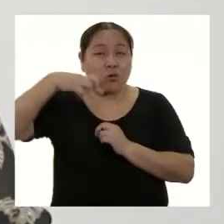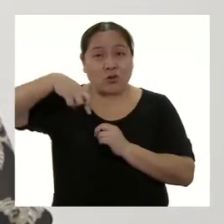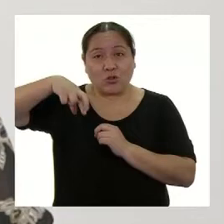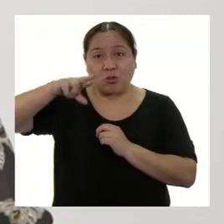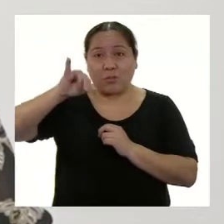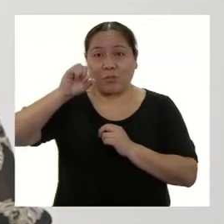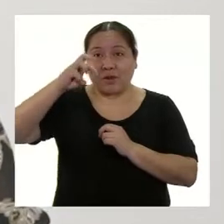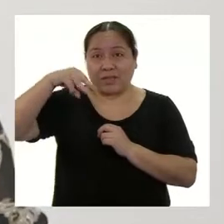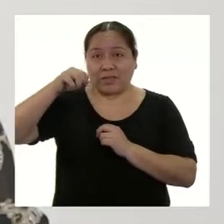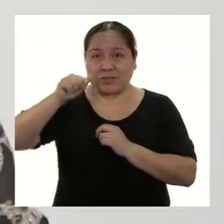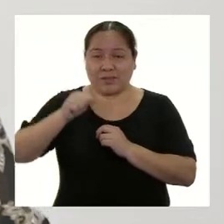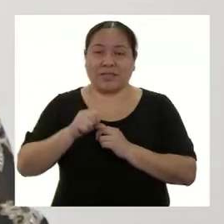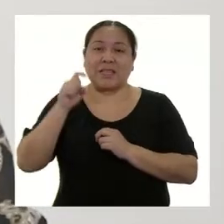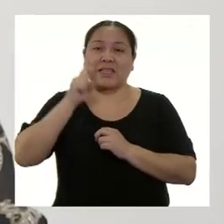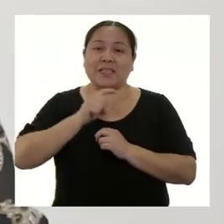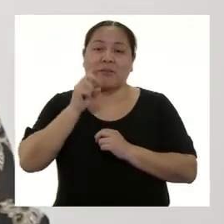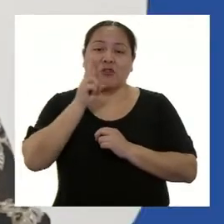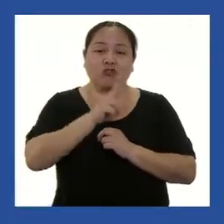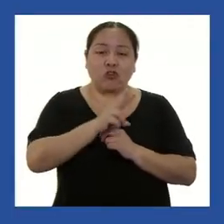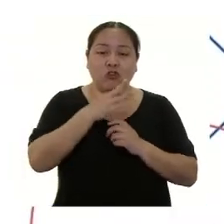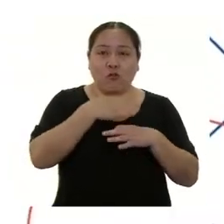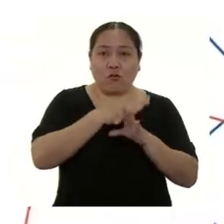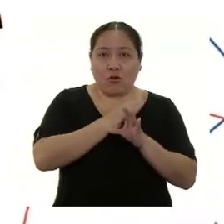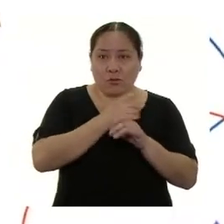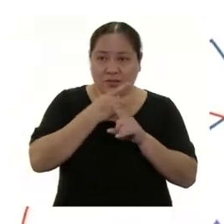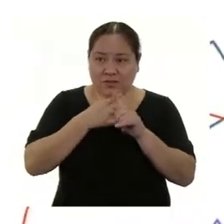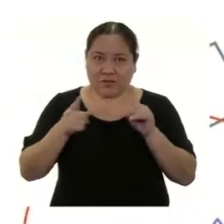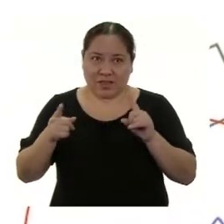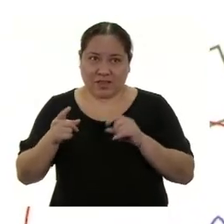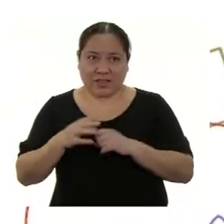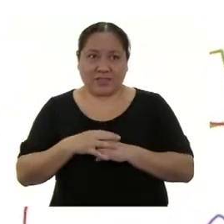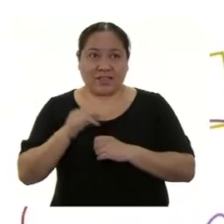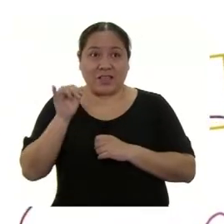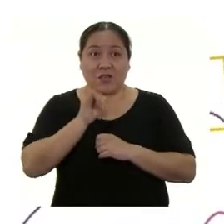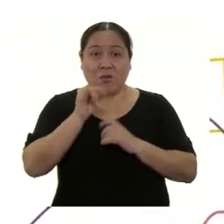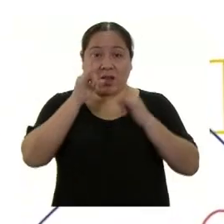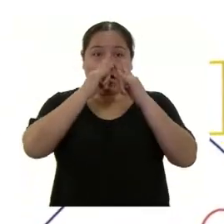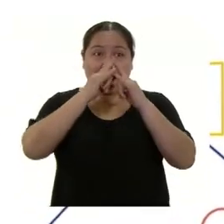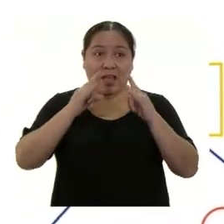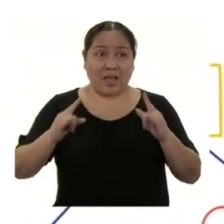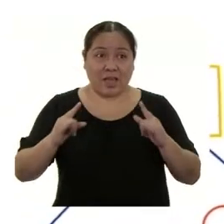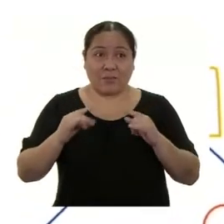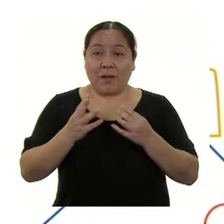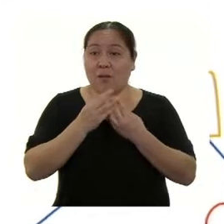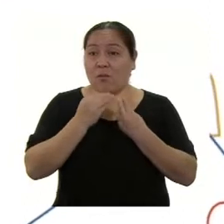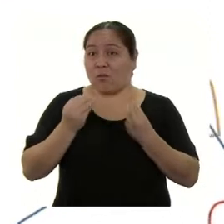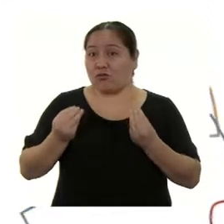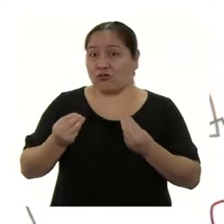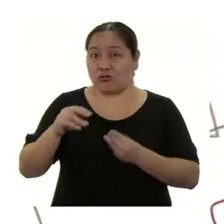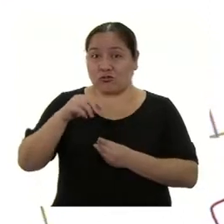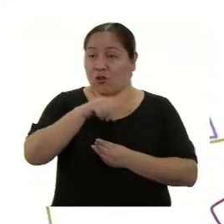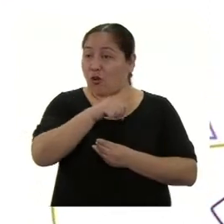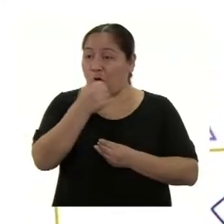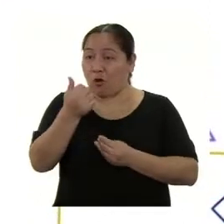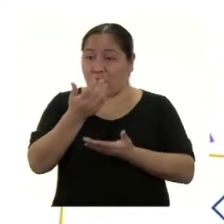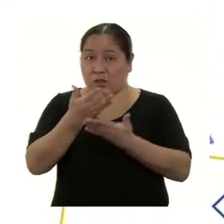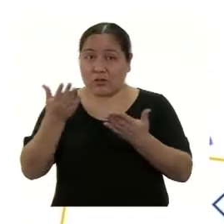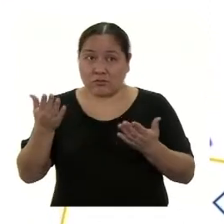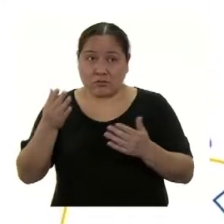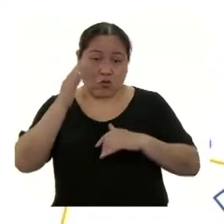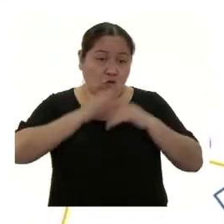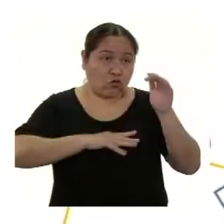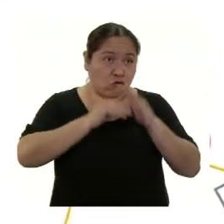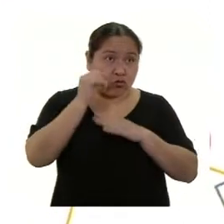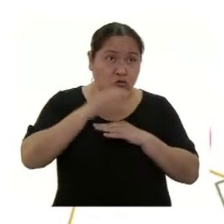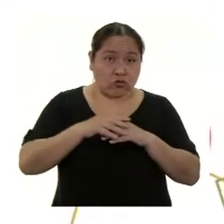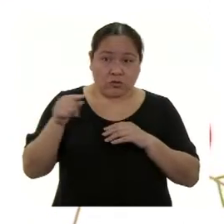menos 2 formas geométricas distintas. Así como la carpa, existen muchos otros objetos y construcciones